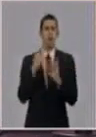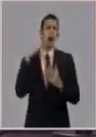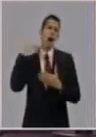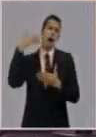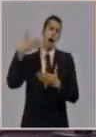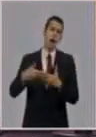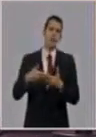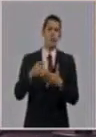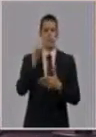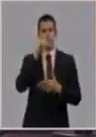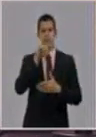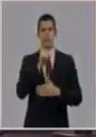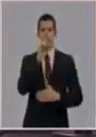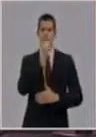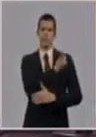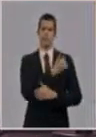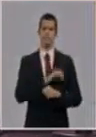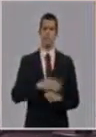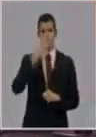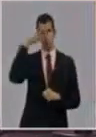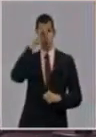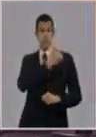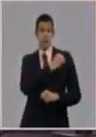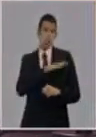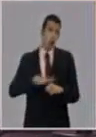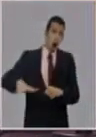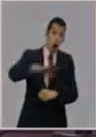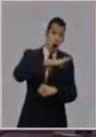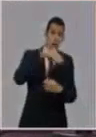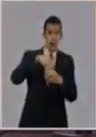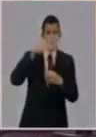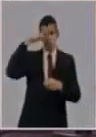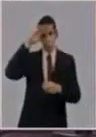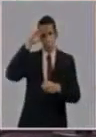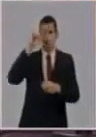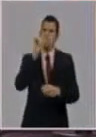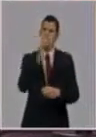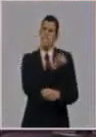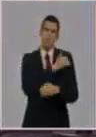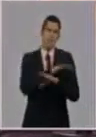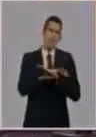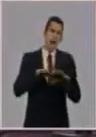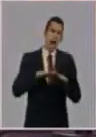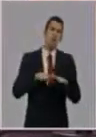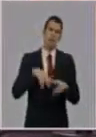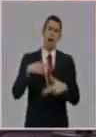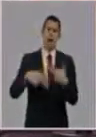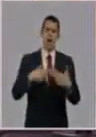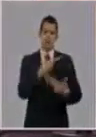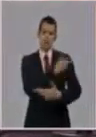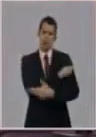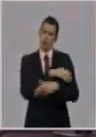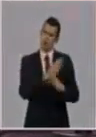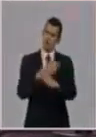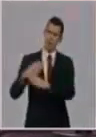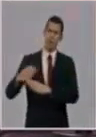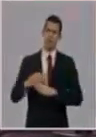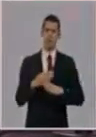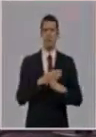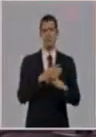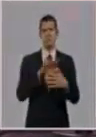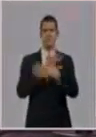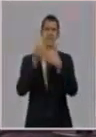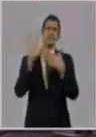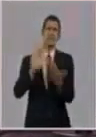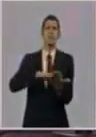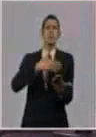terminar el 2021, a que toda su población esté inmunizada frente a la COVID. Abdala, Soberana 02, Soberana 01, Mambisa,